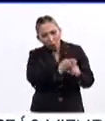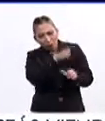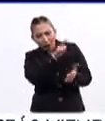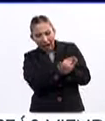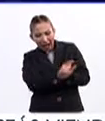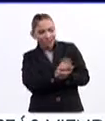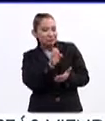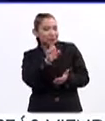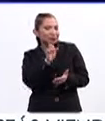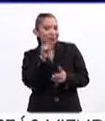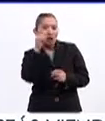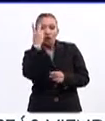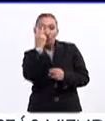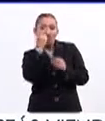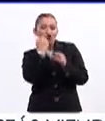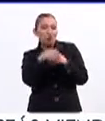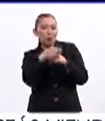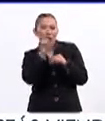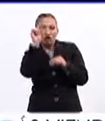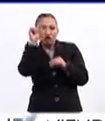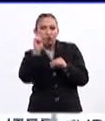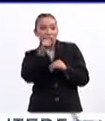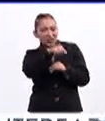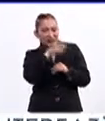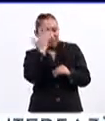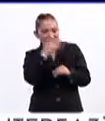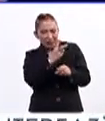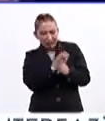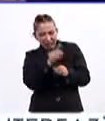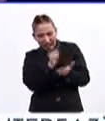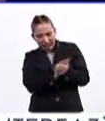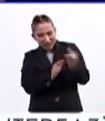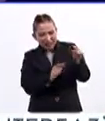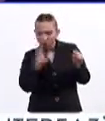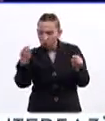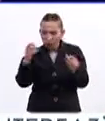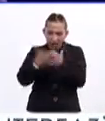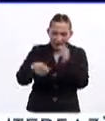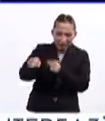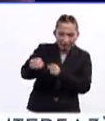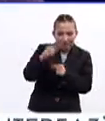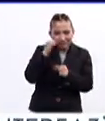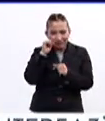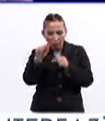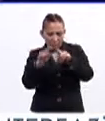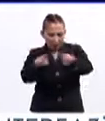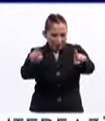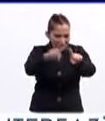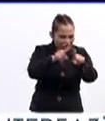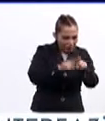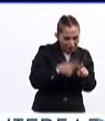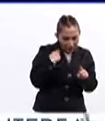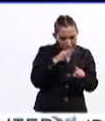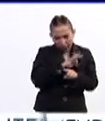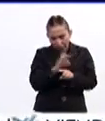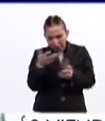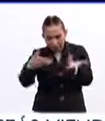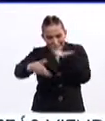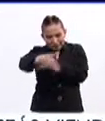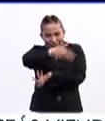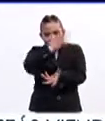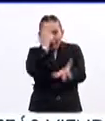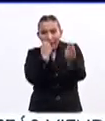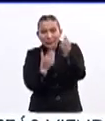los exponentes y estos no, pero estos saben la tercera ley de los exponentes y estos sí, y entonces pudieran intercambiar entre ellos